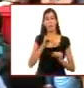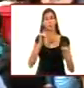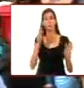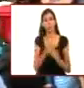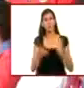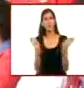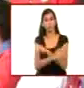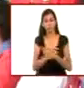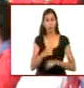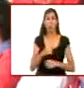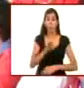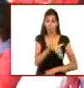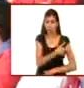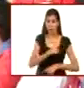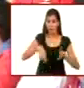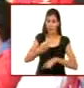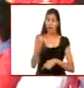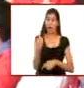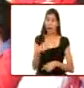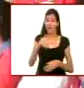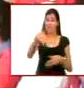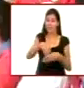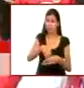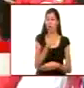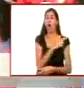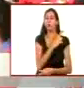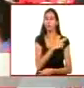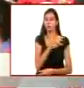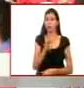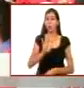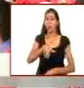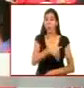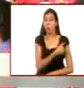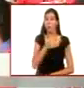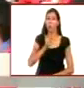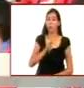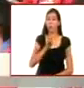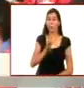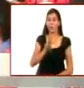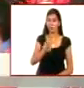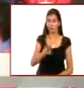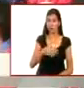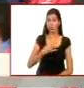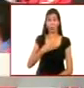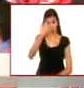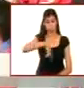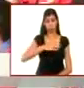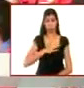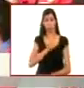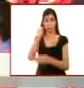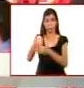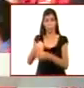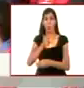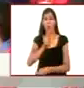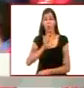universitaria. Mañana hay elecciones de autoridades en la Universidad Simón Bolívar. Yo soy de la Simón Bolívar y ni un